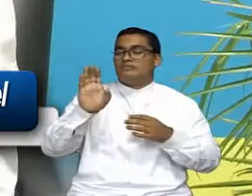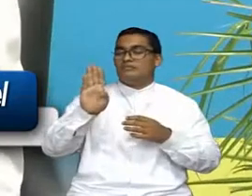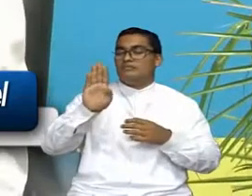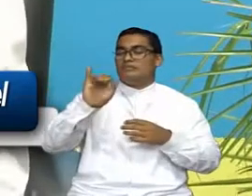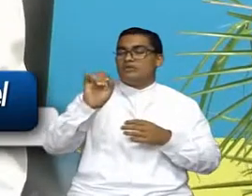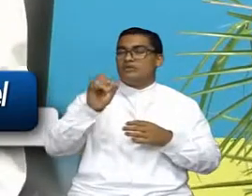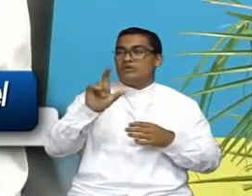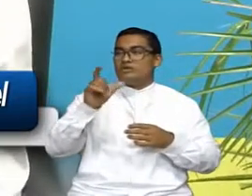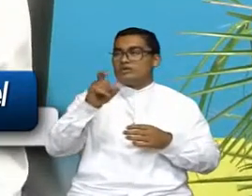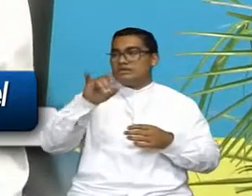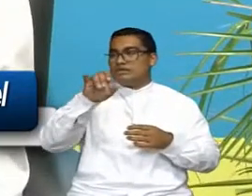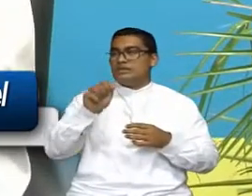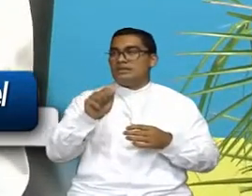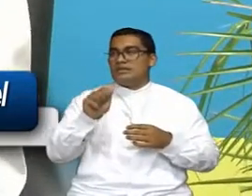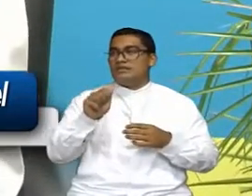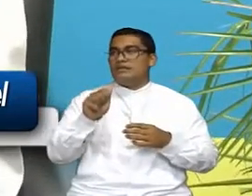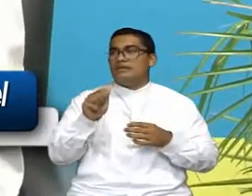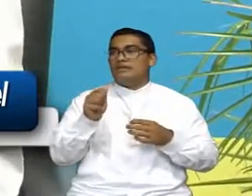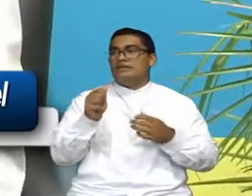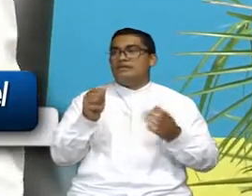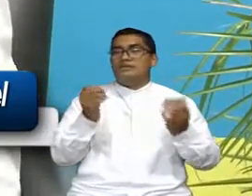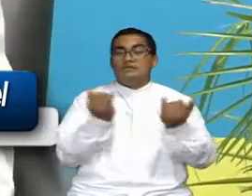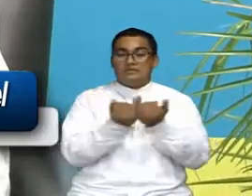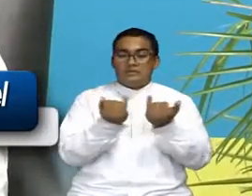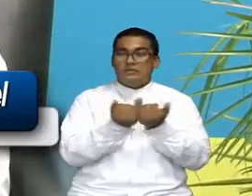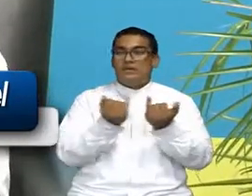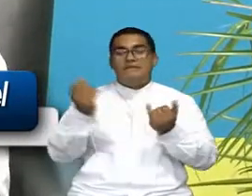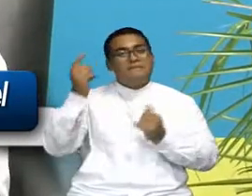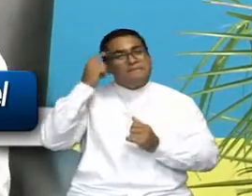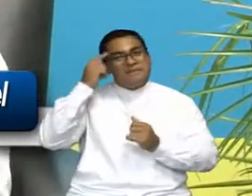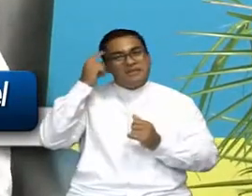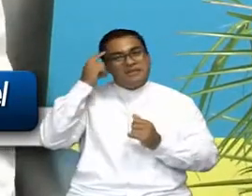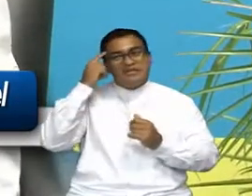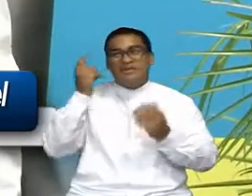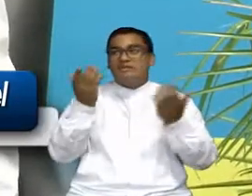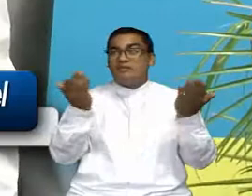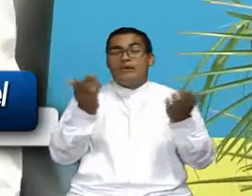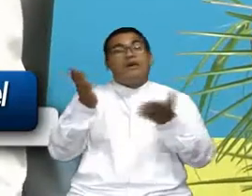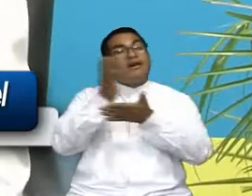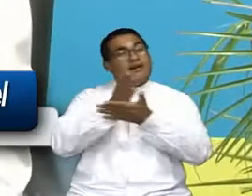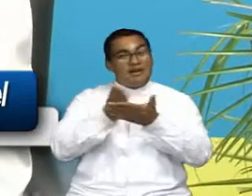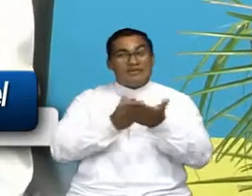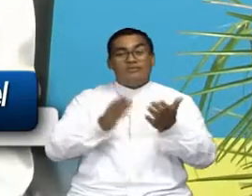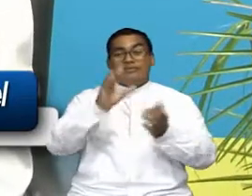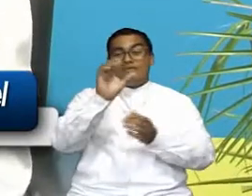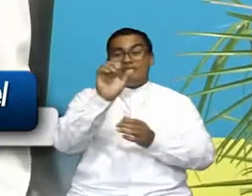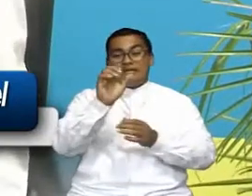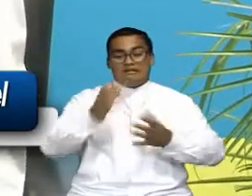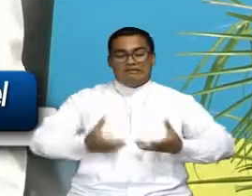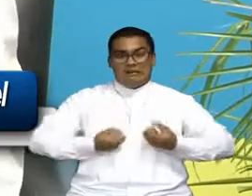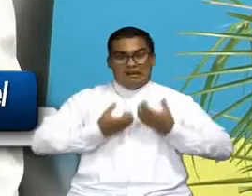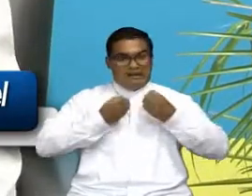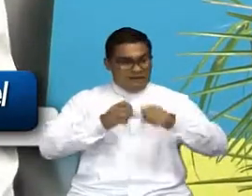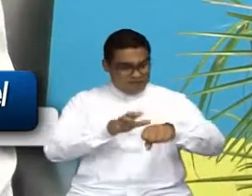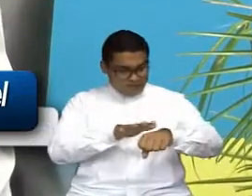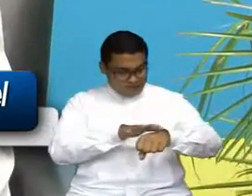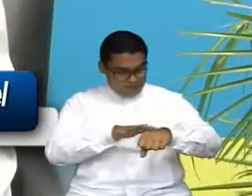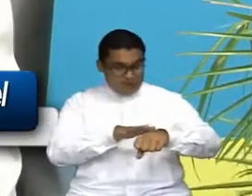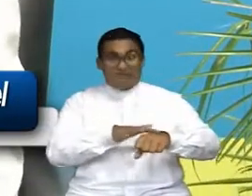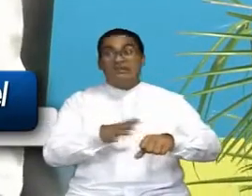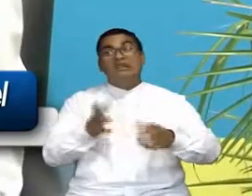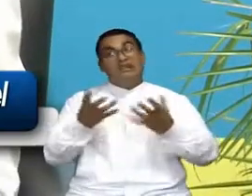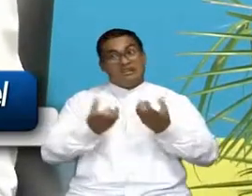de médulas, uh-huh. a veces porque si estamos pensando en algunos cánceres que nos los puede ocasionar,